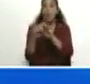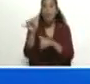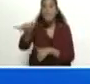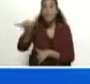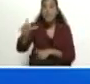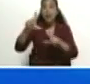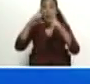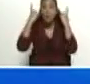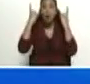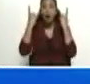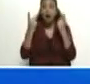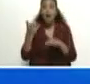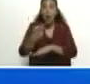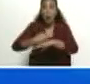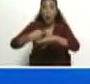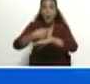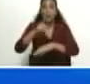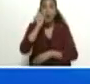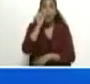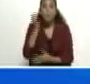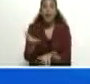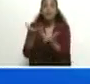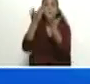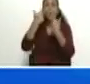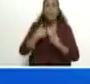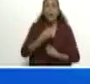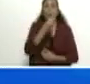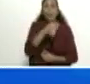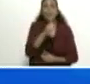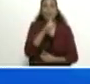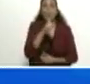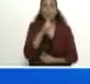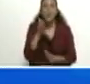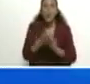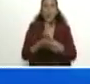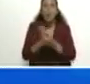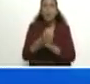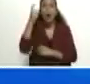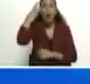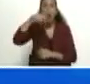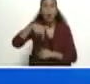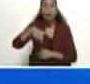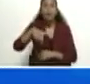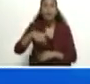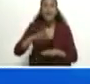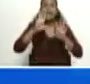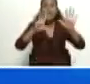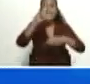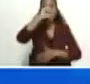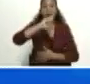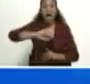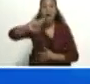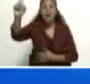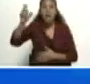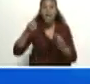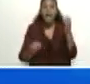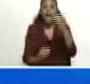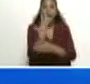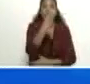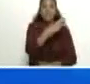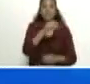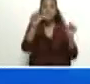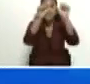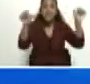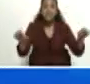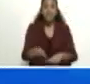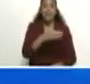desde La Guaira el gobernador Terán nos dé las buenas noticias. Hoy, cuando estamos cumpliendo 10 años de la creación del Sistema